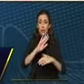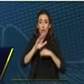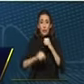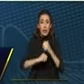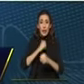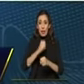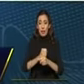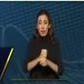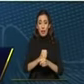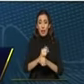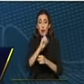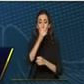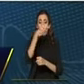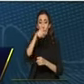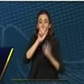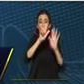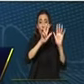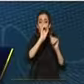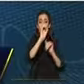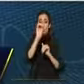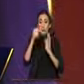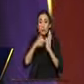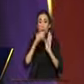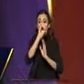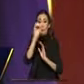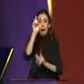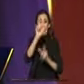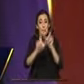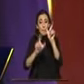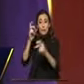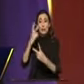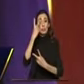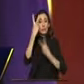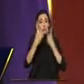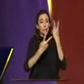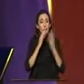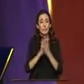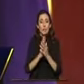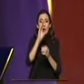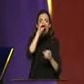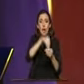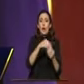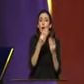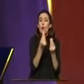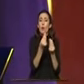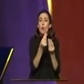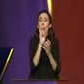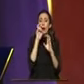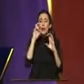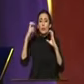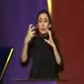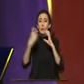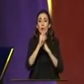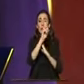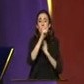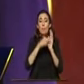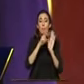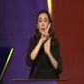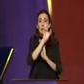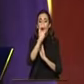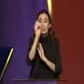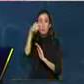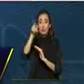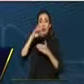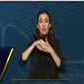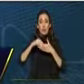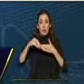de 1.800.000 visitantes. El turismo nos deja 1.900 millones de dólares y genera 300.000